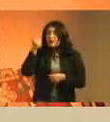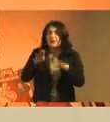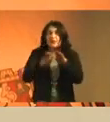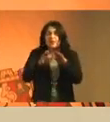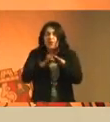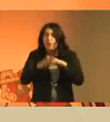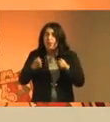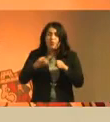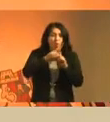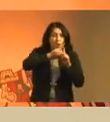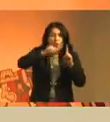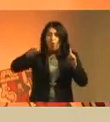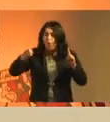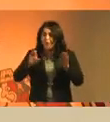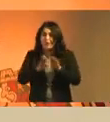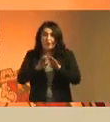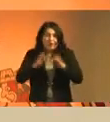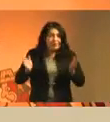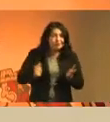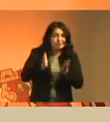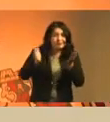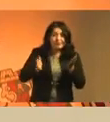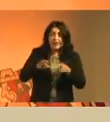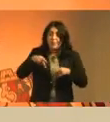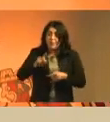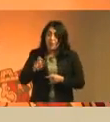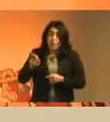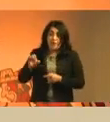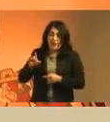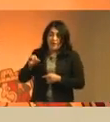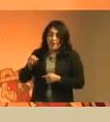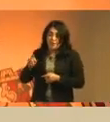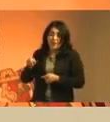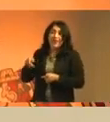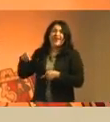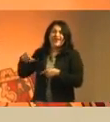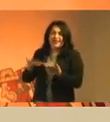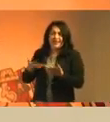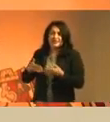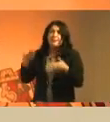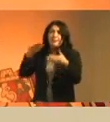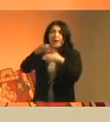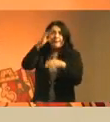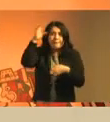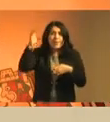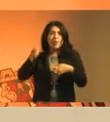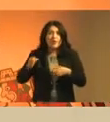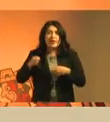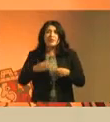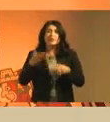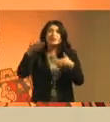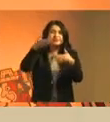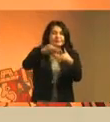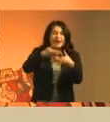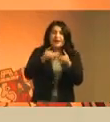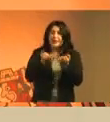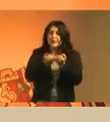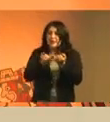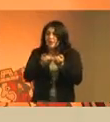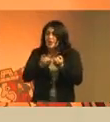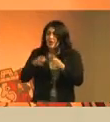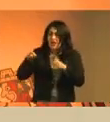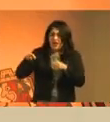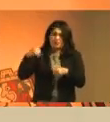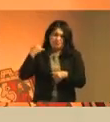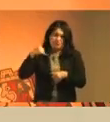como impulsar y lo que hace felipe cardio hacia morelos e irse a sumar al zapatismo yucateco el nombre de la península el